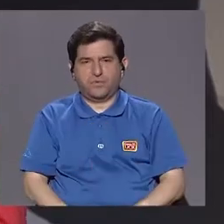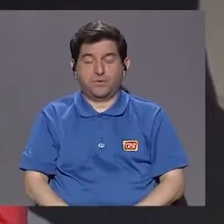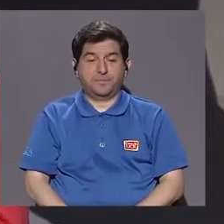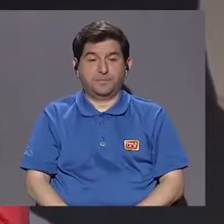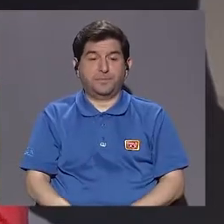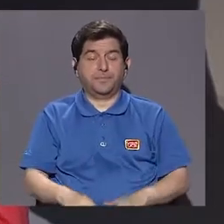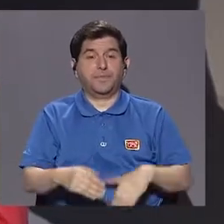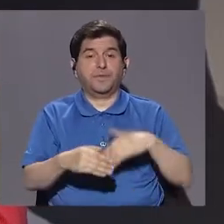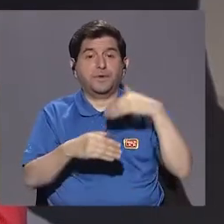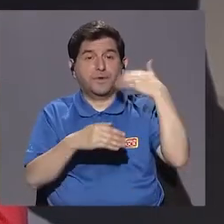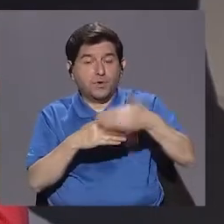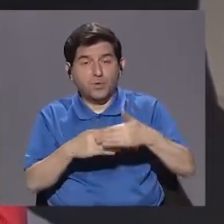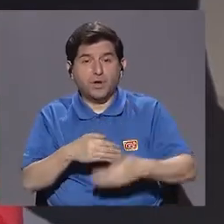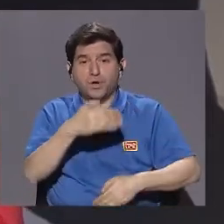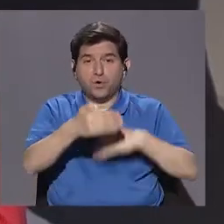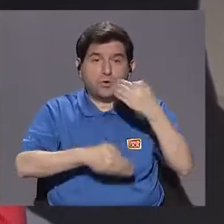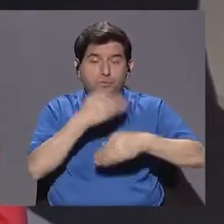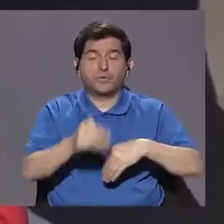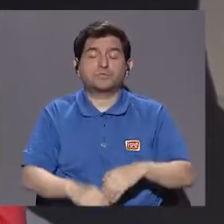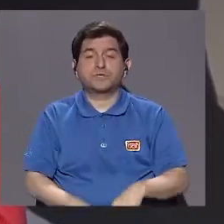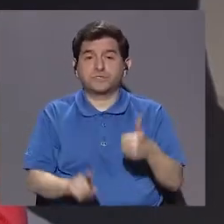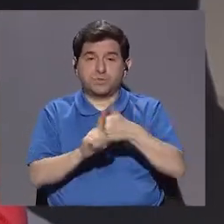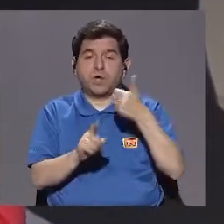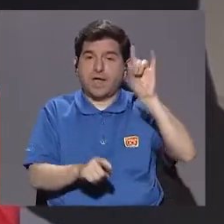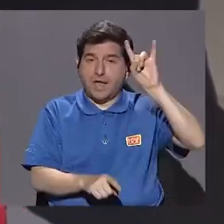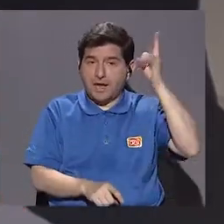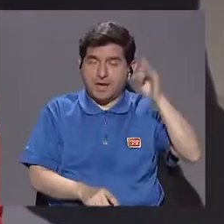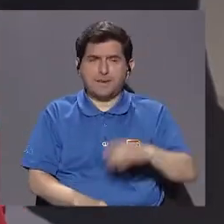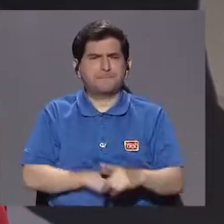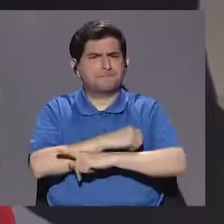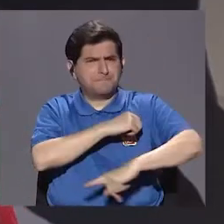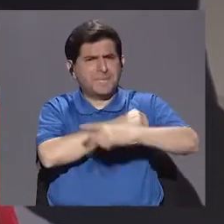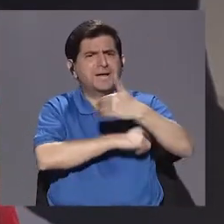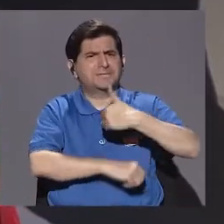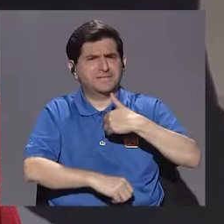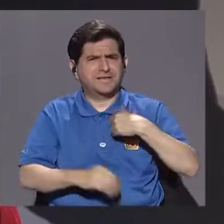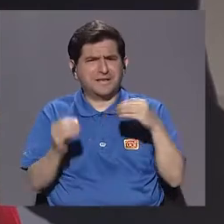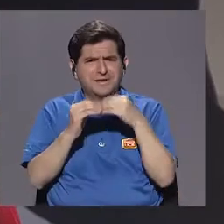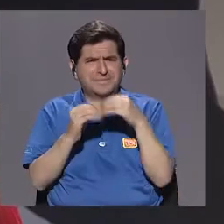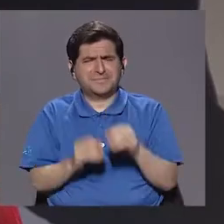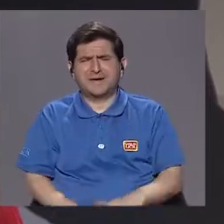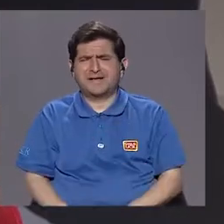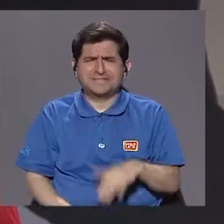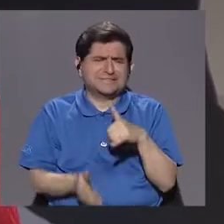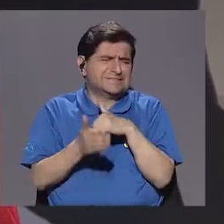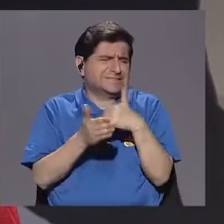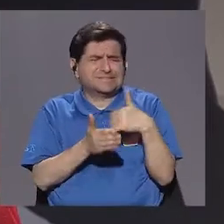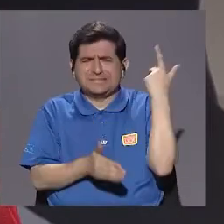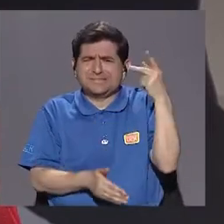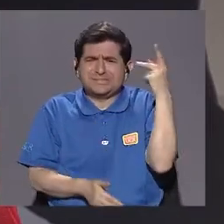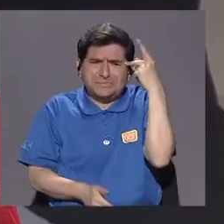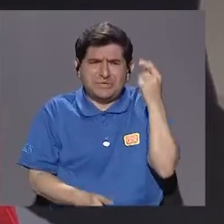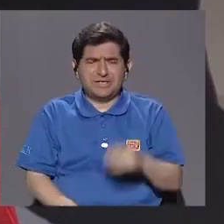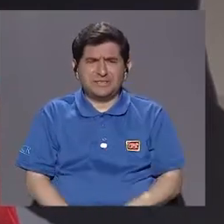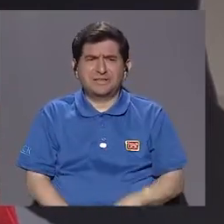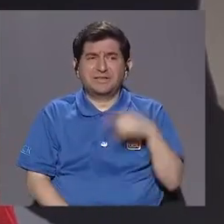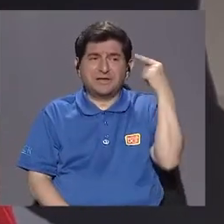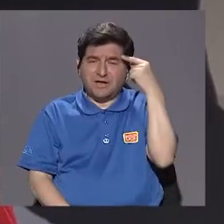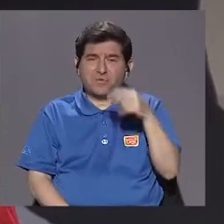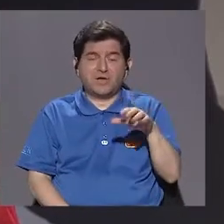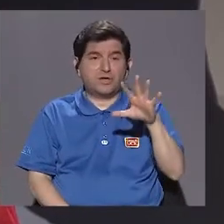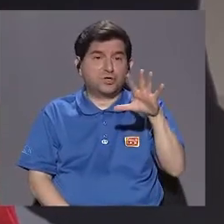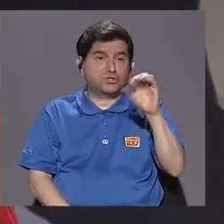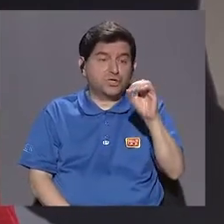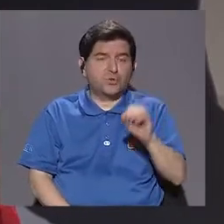bien el proceso perdón de bolivia mismo que eran los países que tenía más inestabilidad política gobiernos escasez